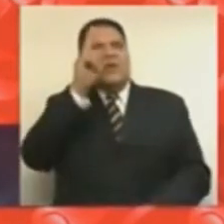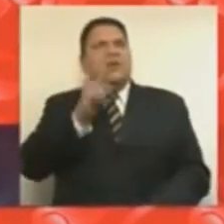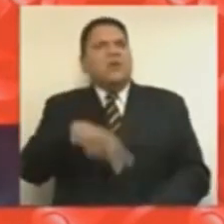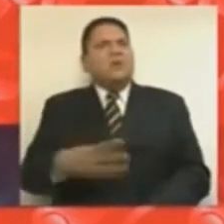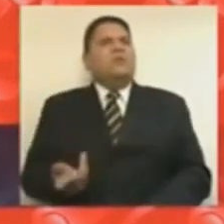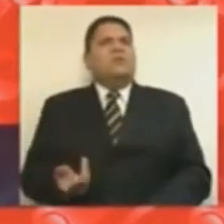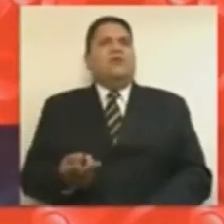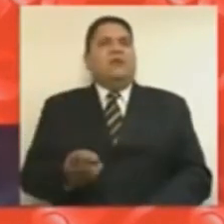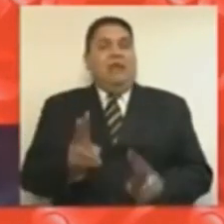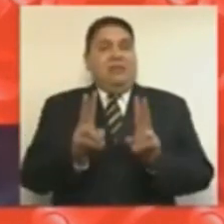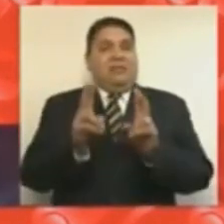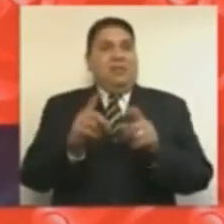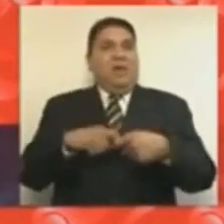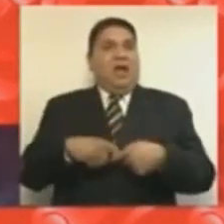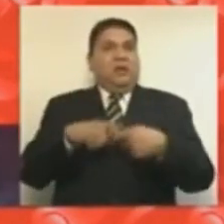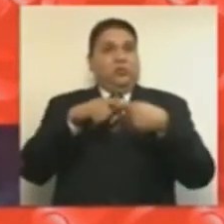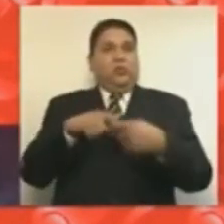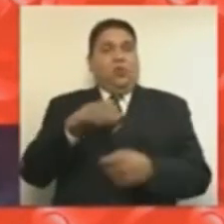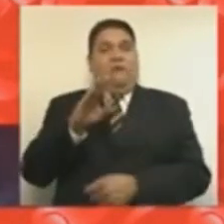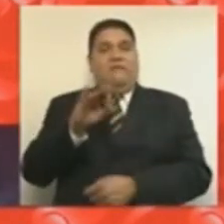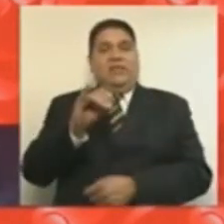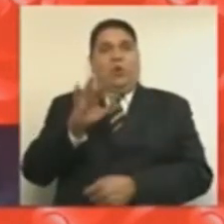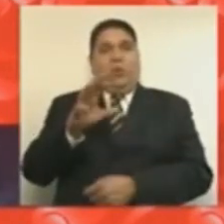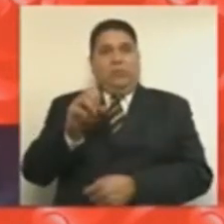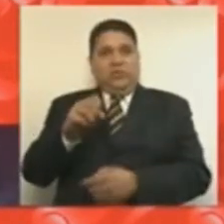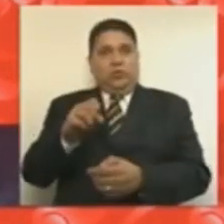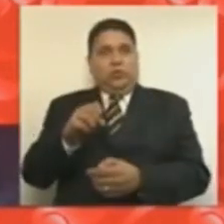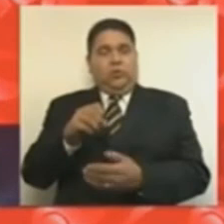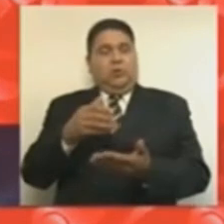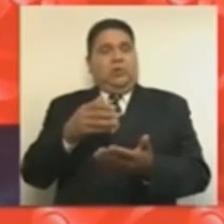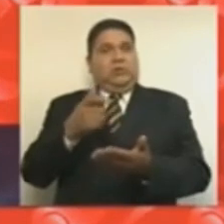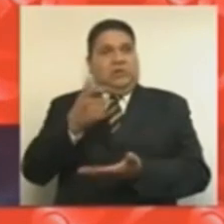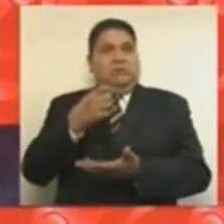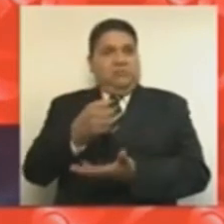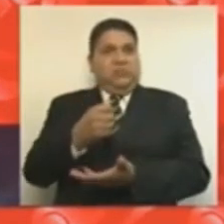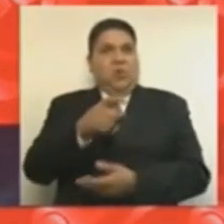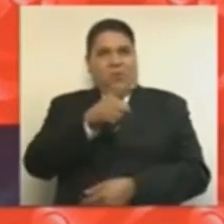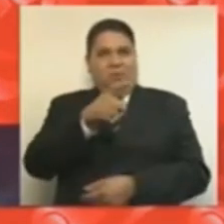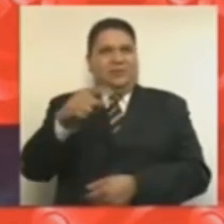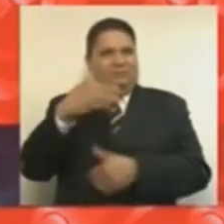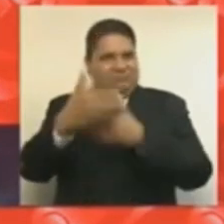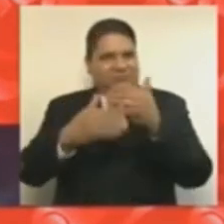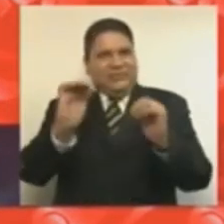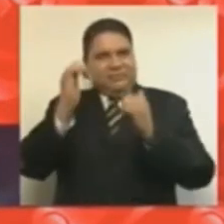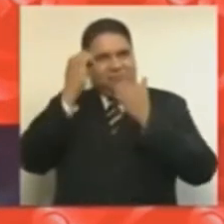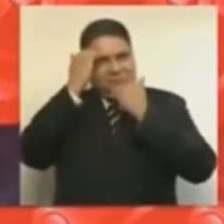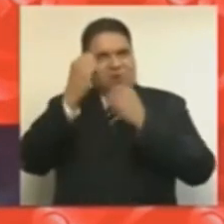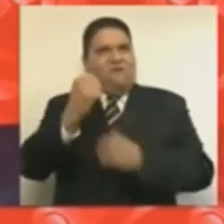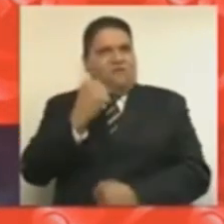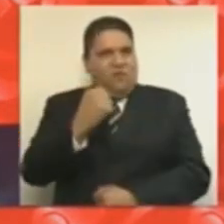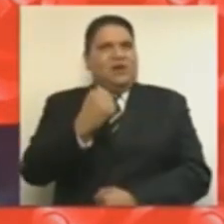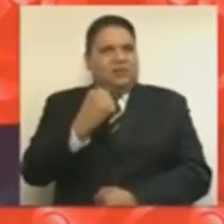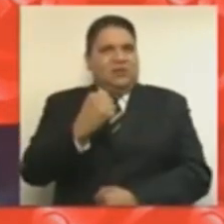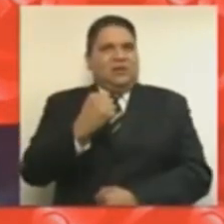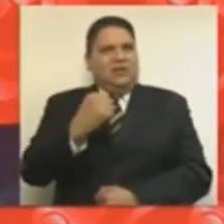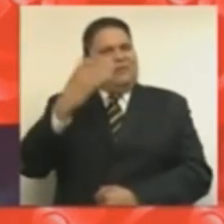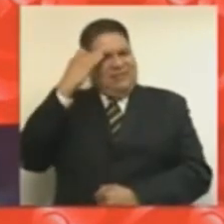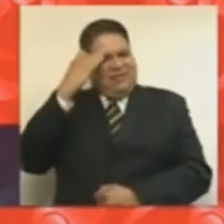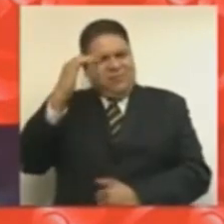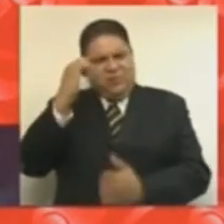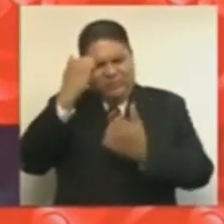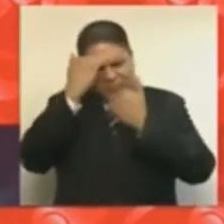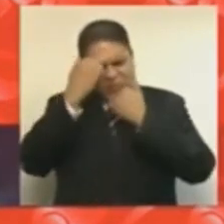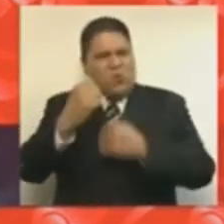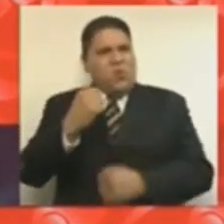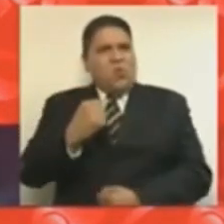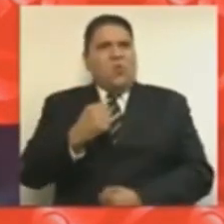los fideicomisos les va a pesar, y les va a pesar por mucho tiempo, porque lo saben, hay gente